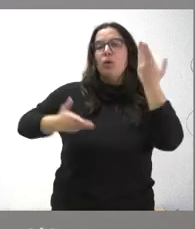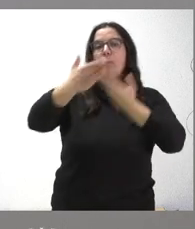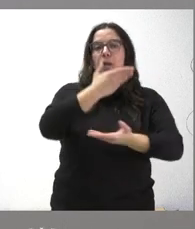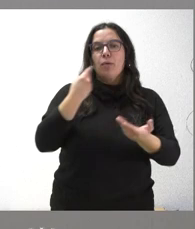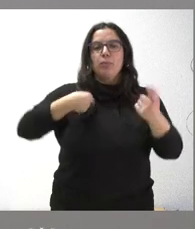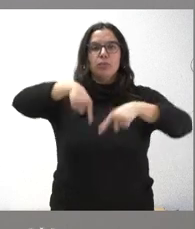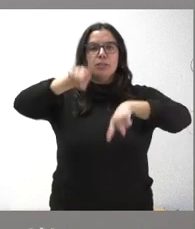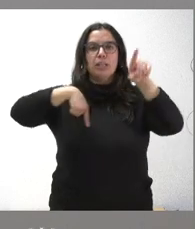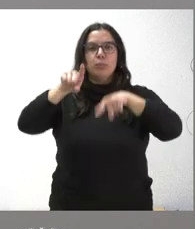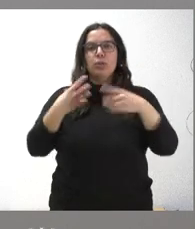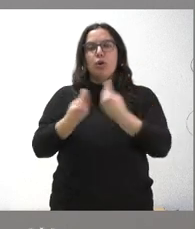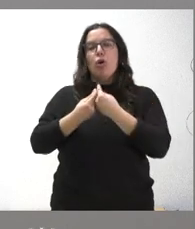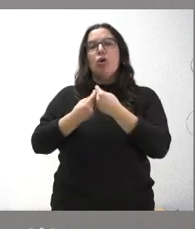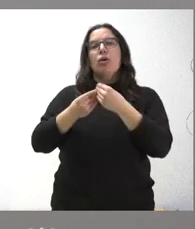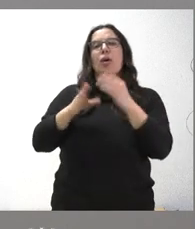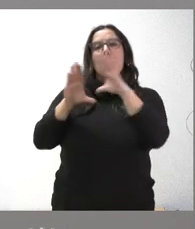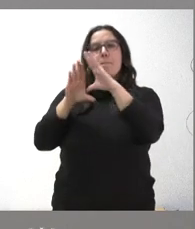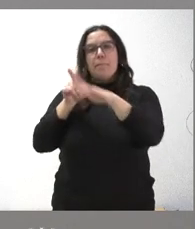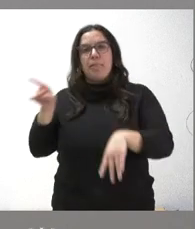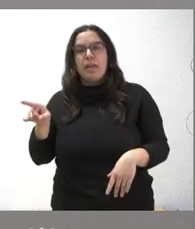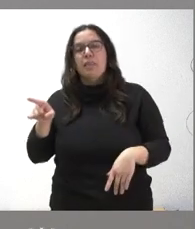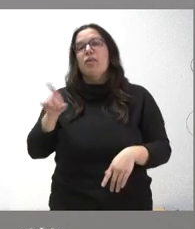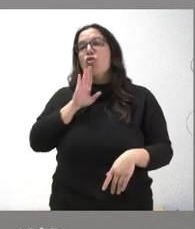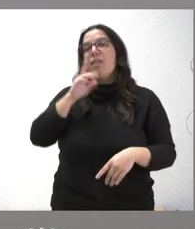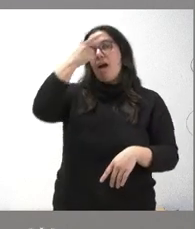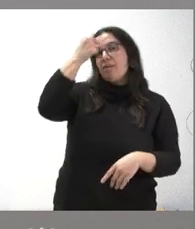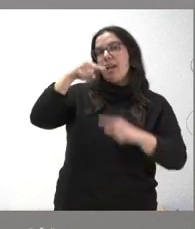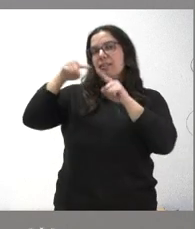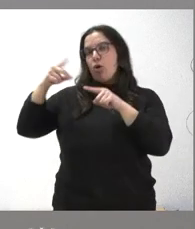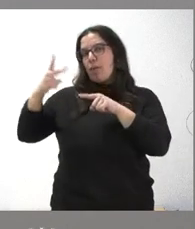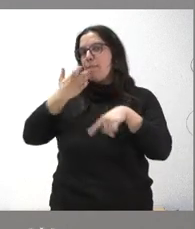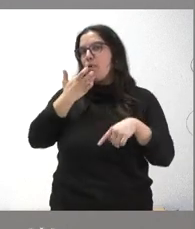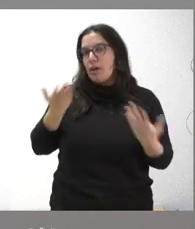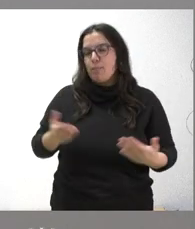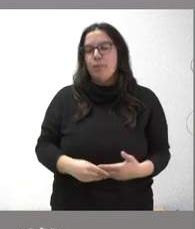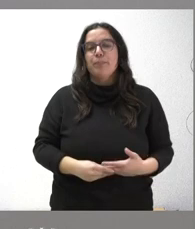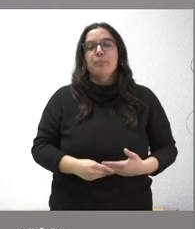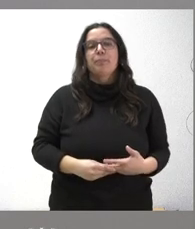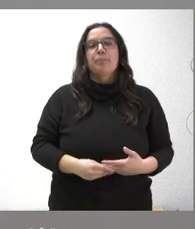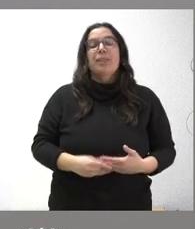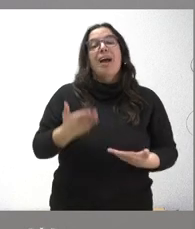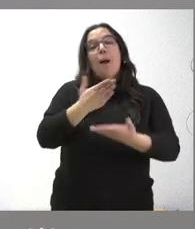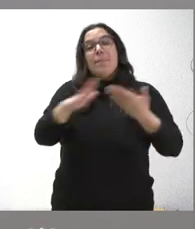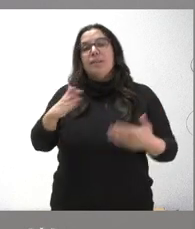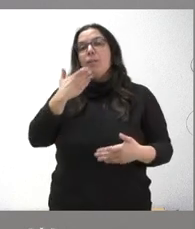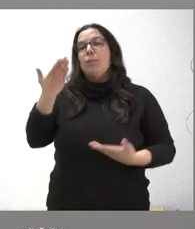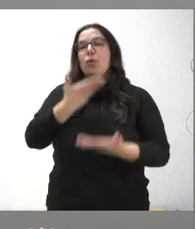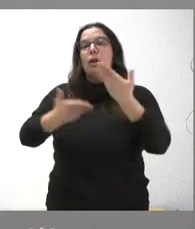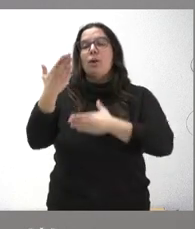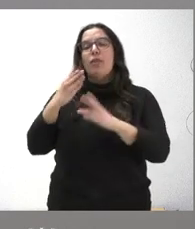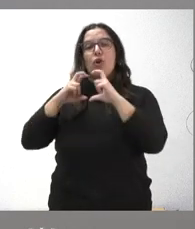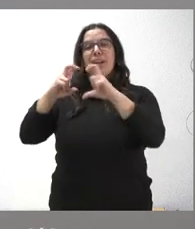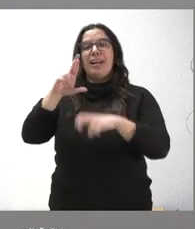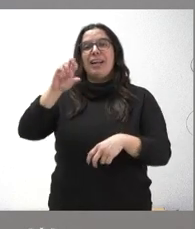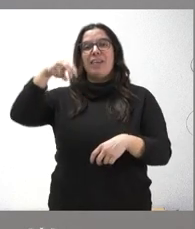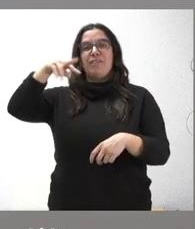transporte con Madrid desde Ávila y Segovia entre otros no Se incluye aquí lo que es la colaboración con renfe la aportación que